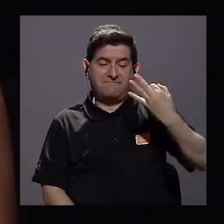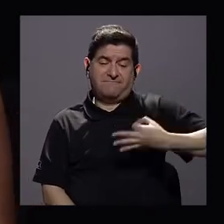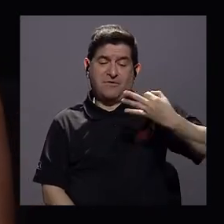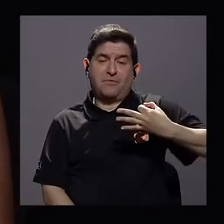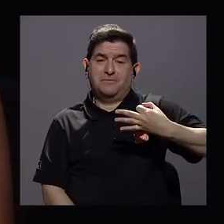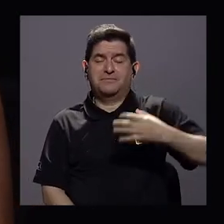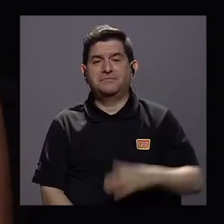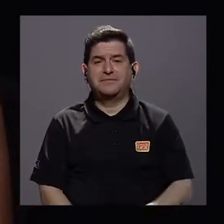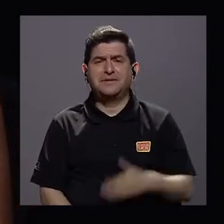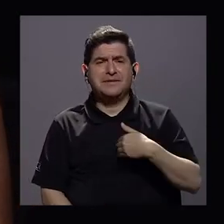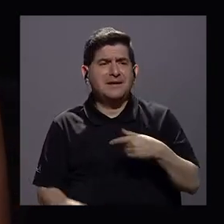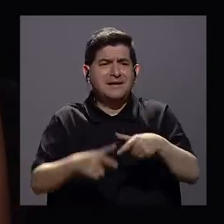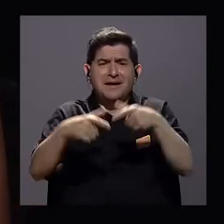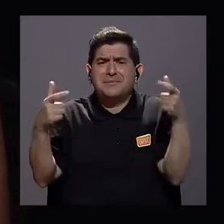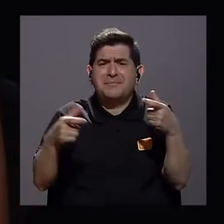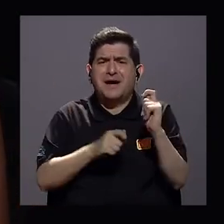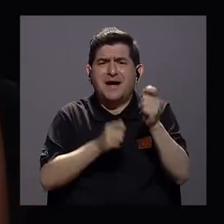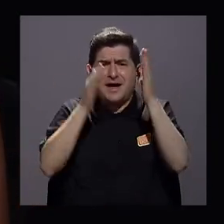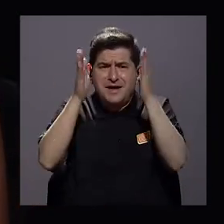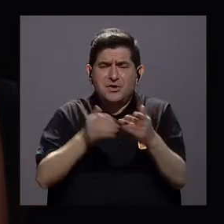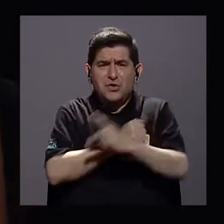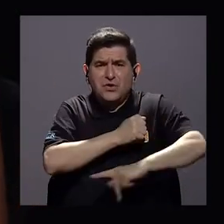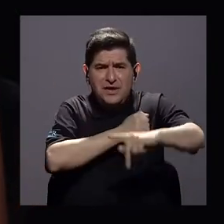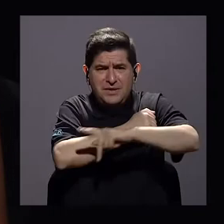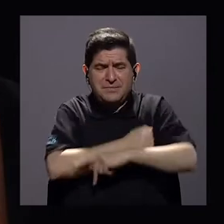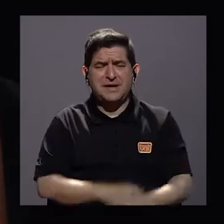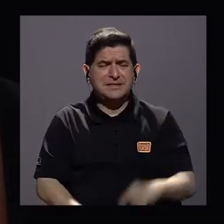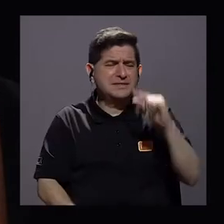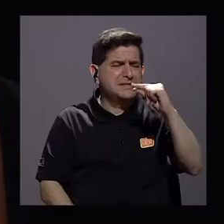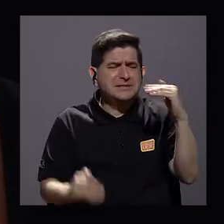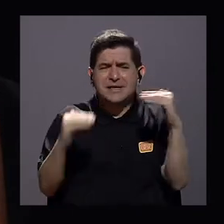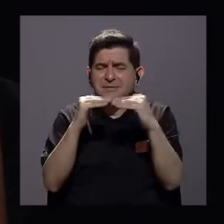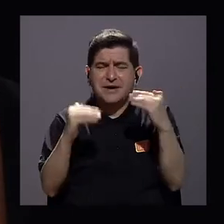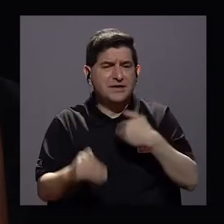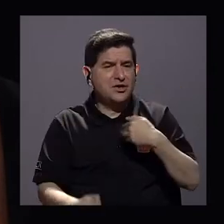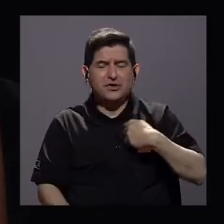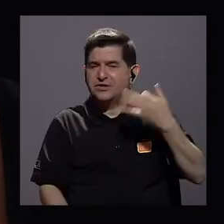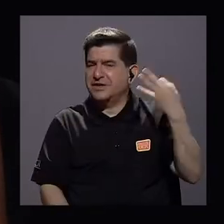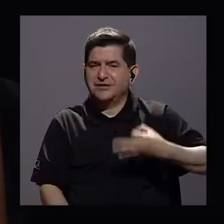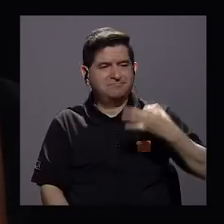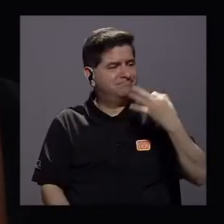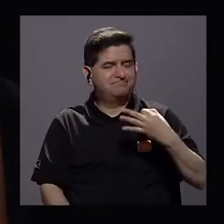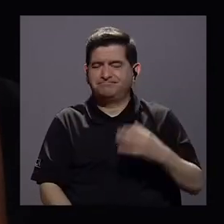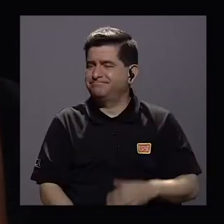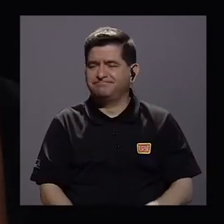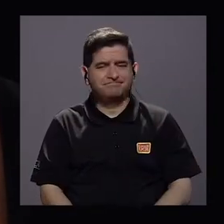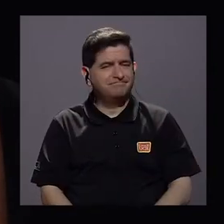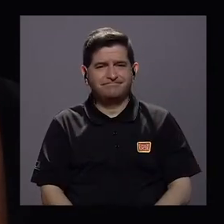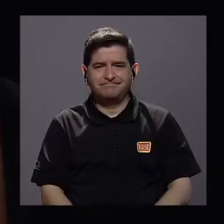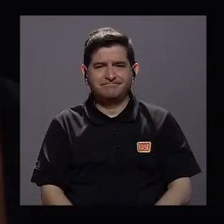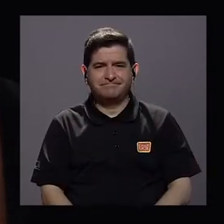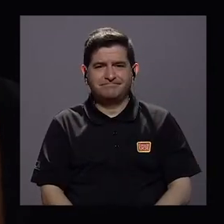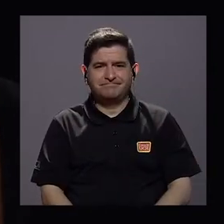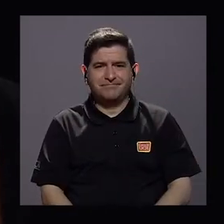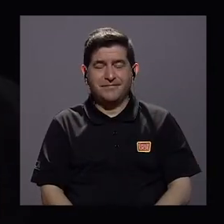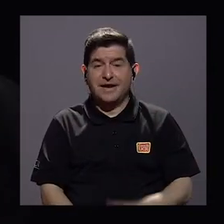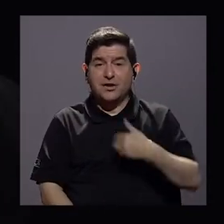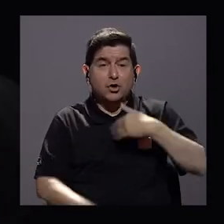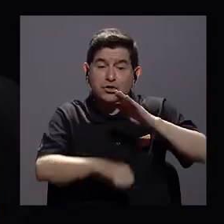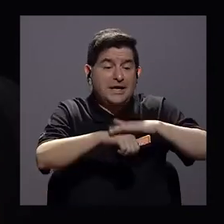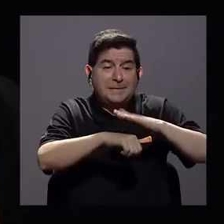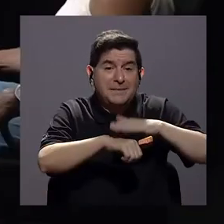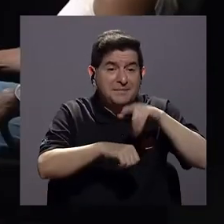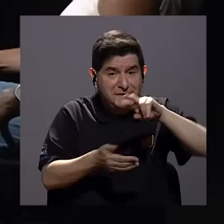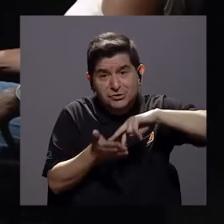formalidad. Tenemos una mayoría de pescadores en nuestro país de pequeña escala que no tienen formalidad en su accionar, tienen